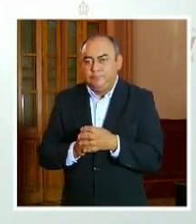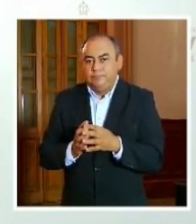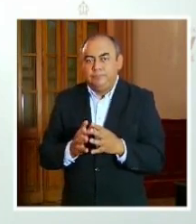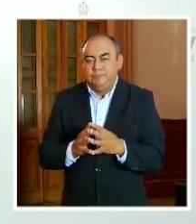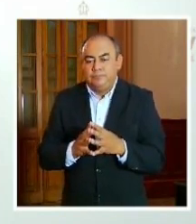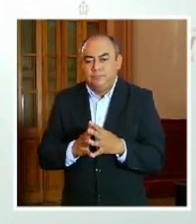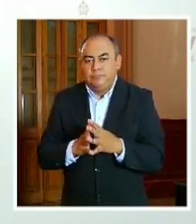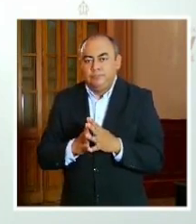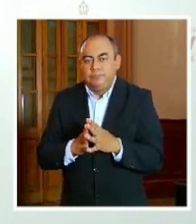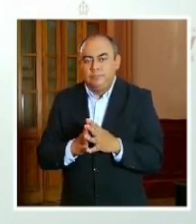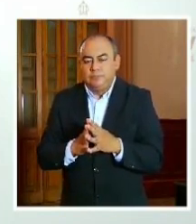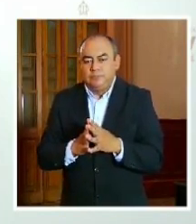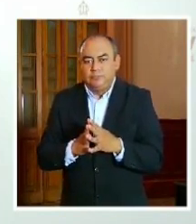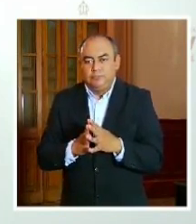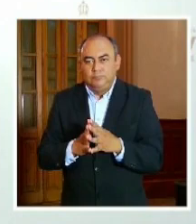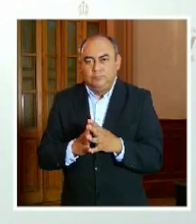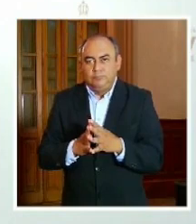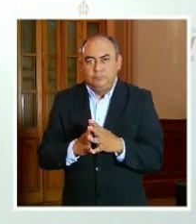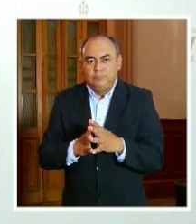Gracias.